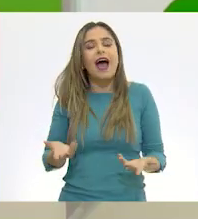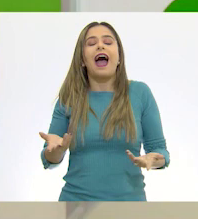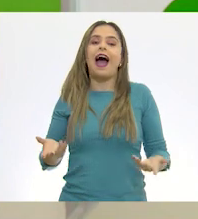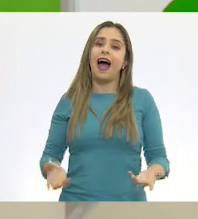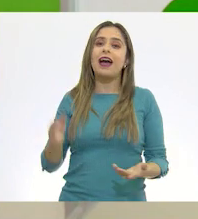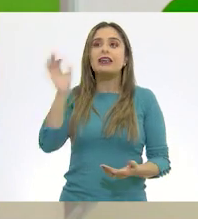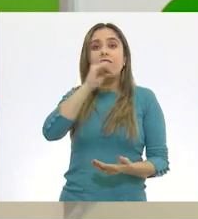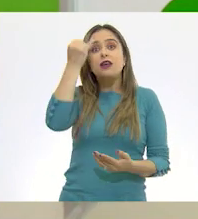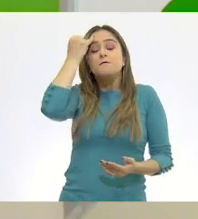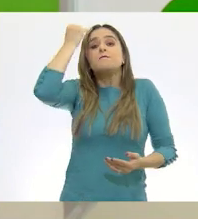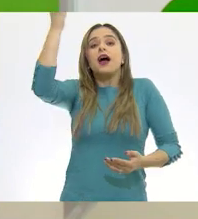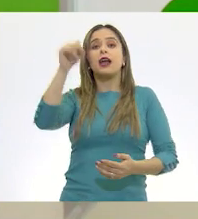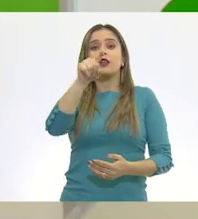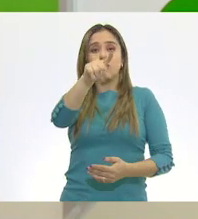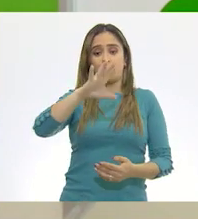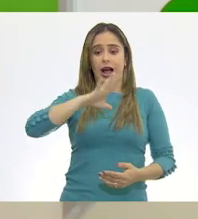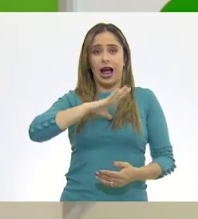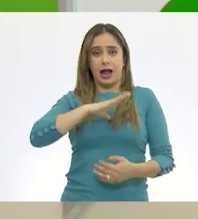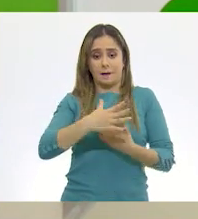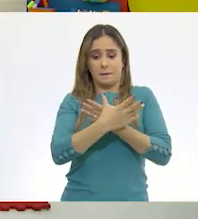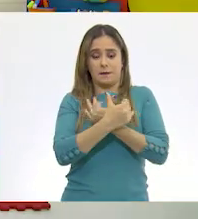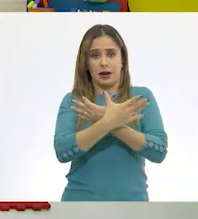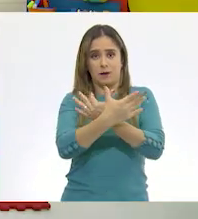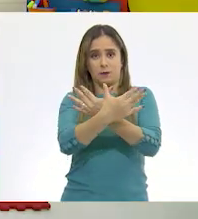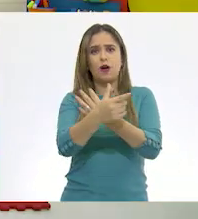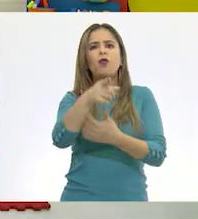que sea tuya. ¿Cómo sería?